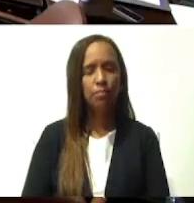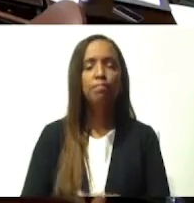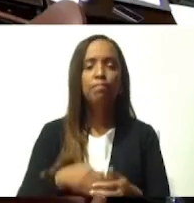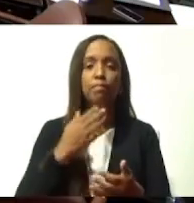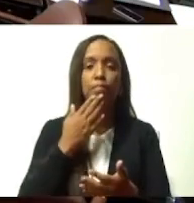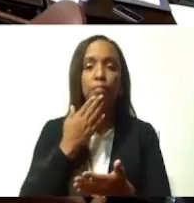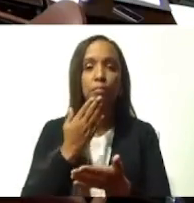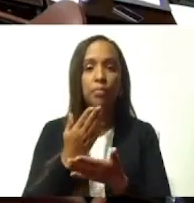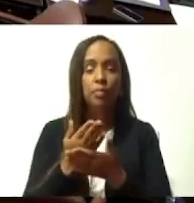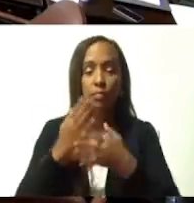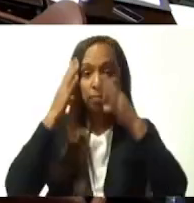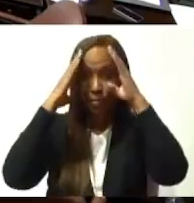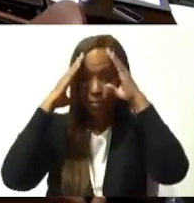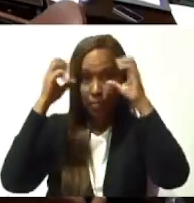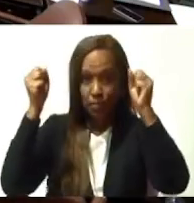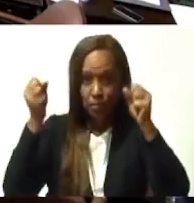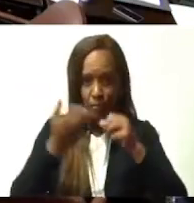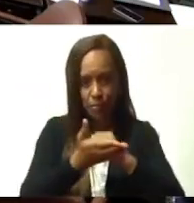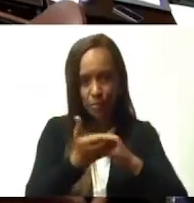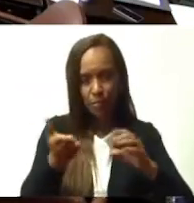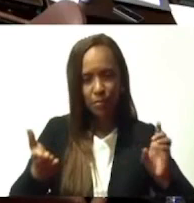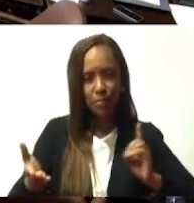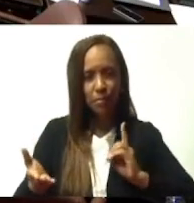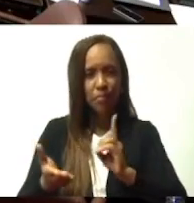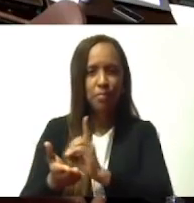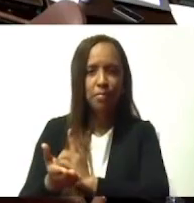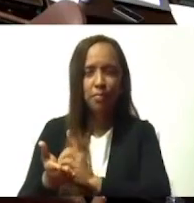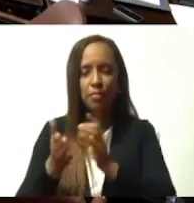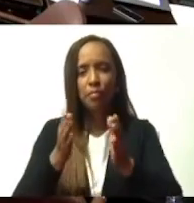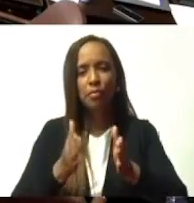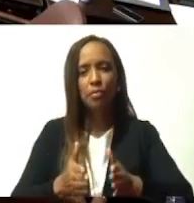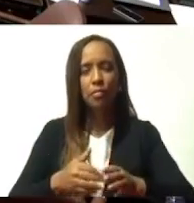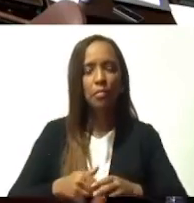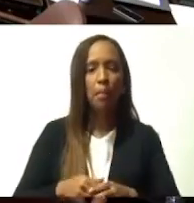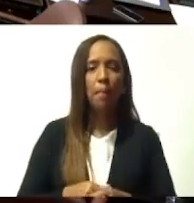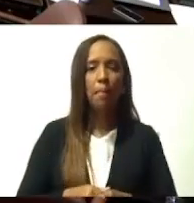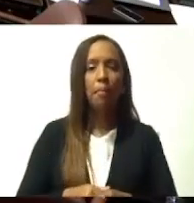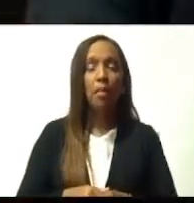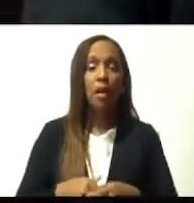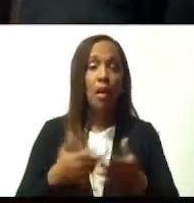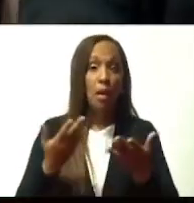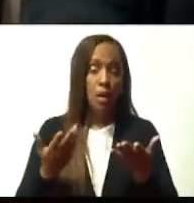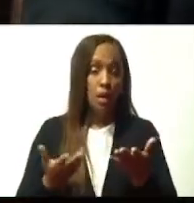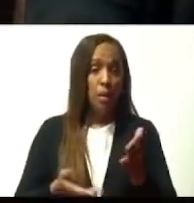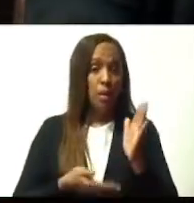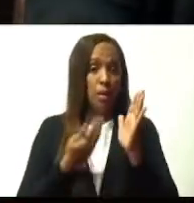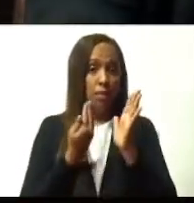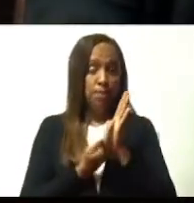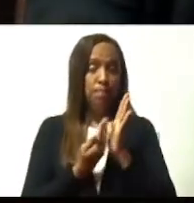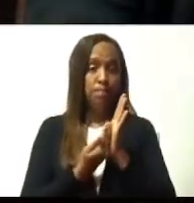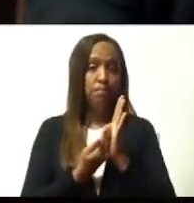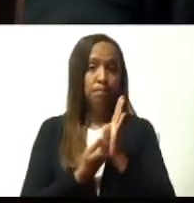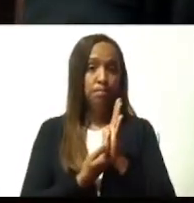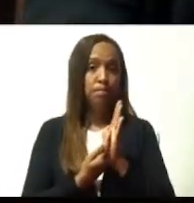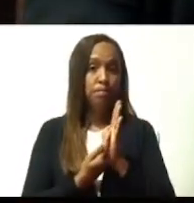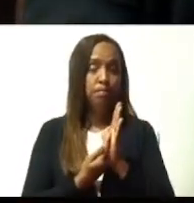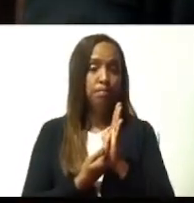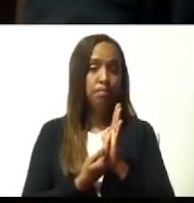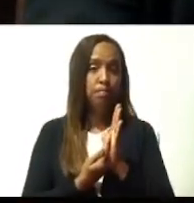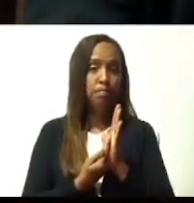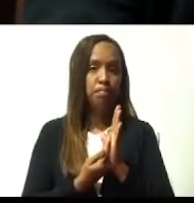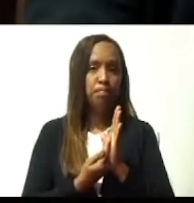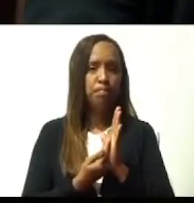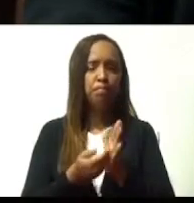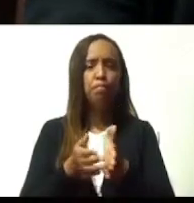solicitamos la construcción de un centro comunitario, tanto en Fantino,